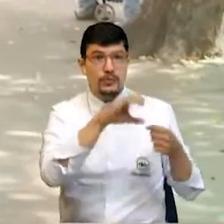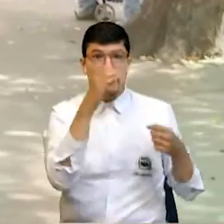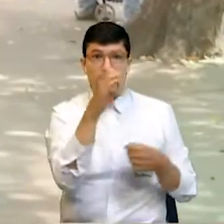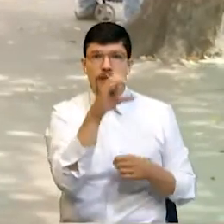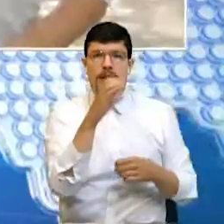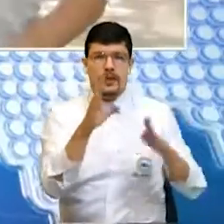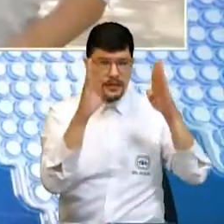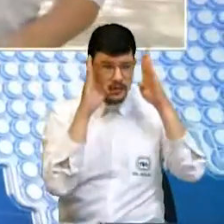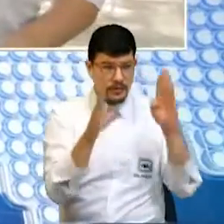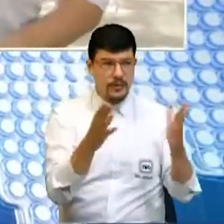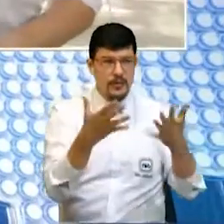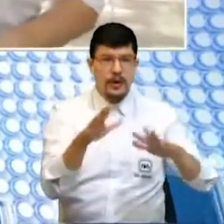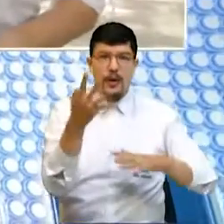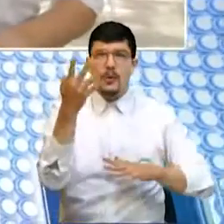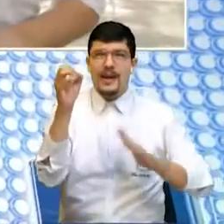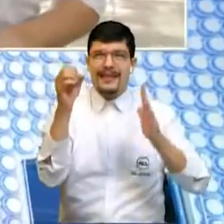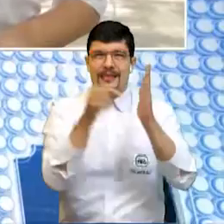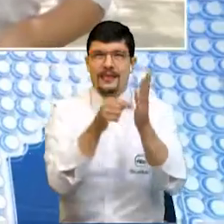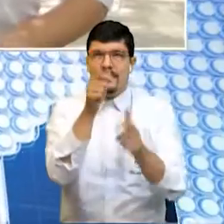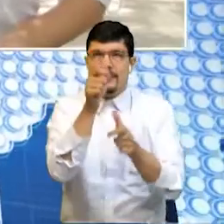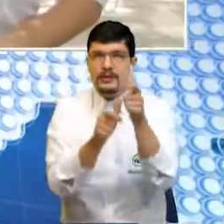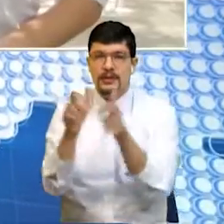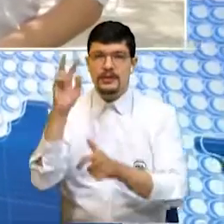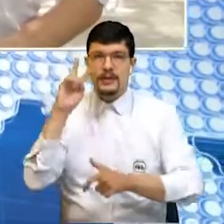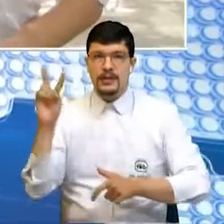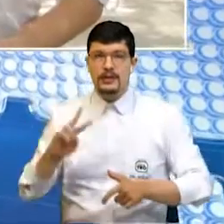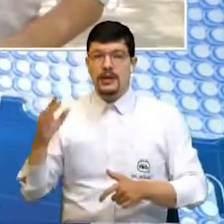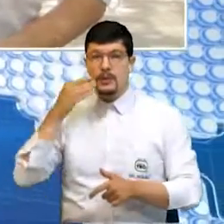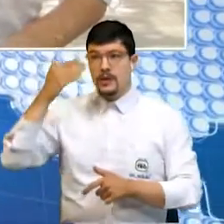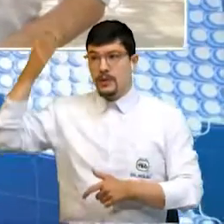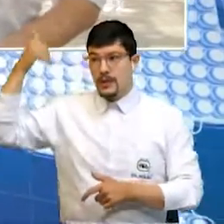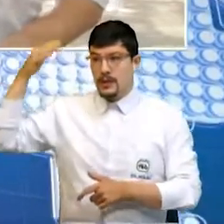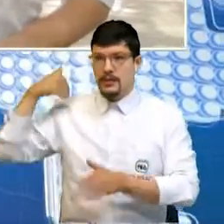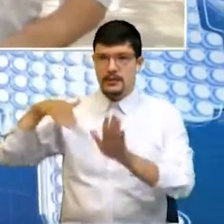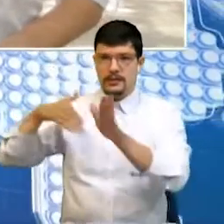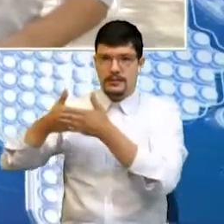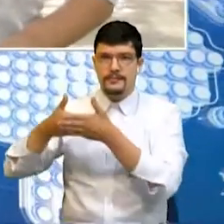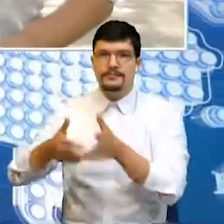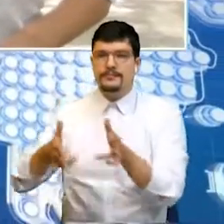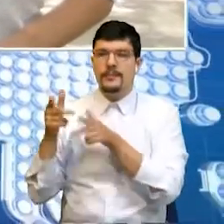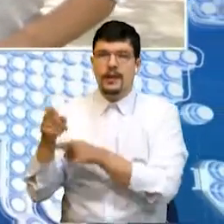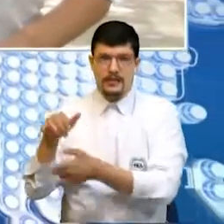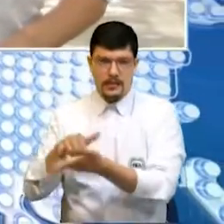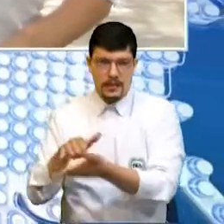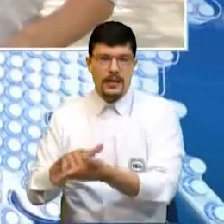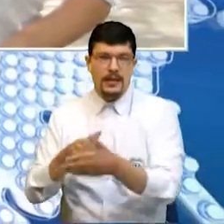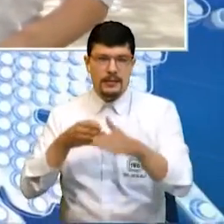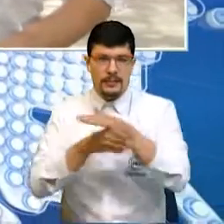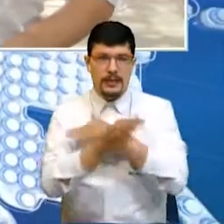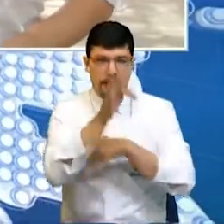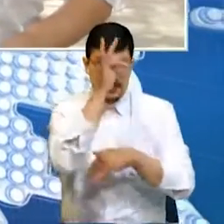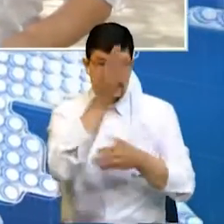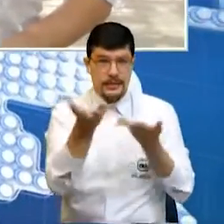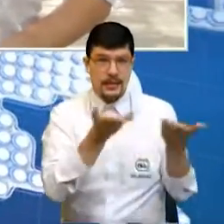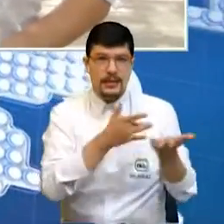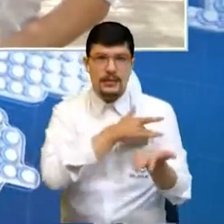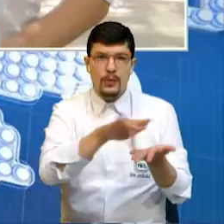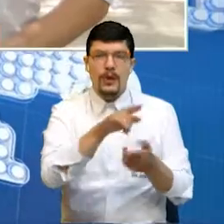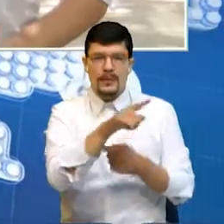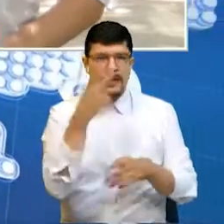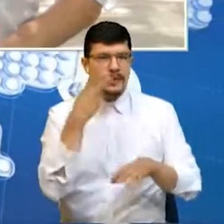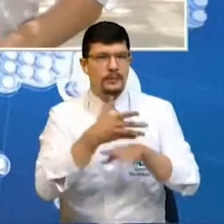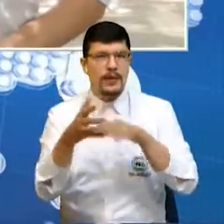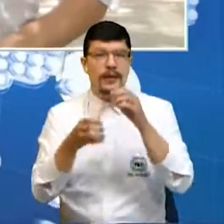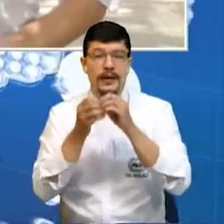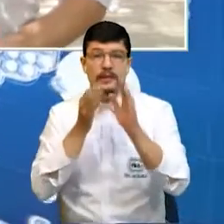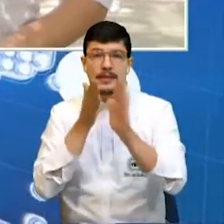solamente a cerca de 40 mil venezolanos desde el cierre de fronteras por el servicio de urgencias está toda la información por el momento con la cámara